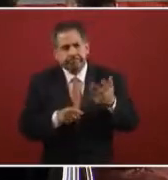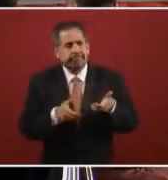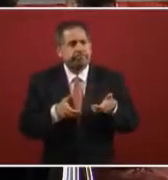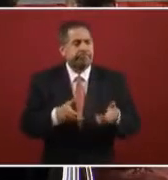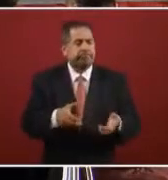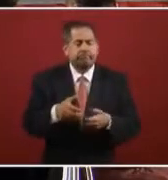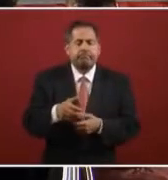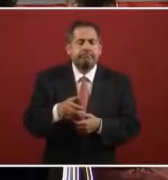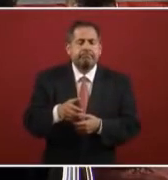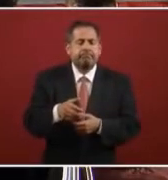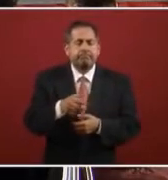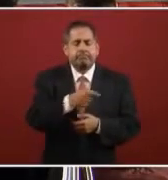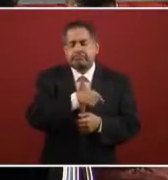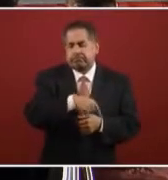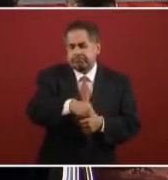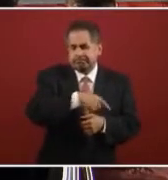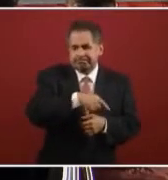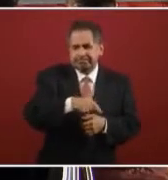on the house.